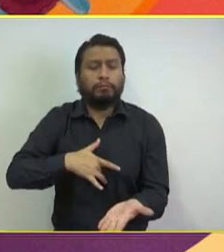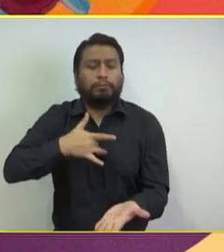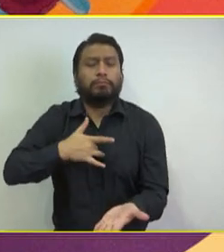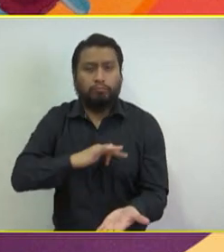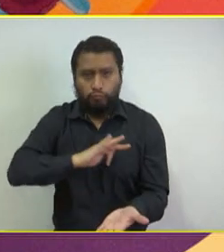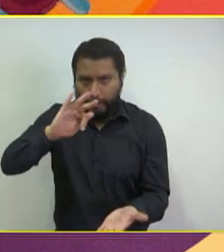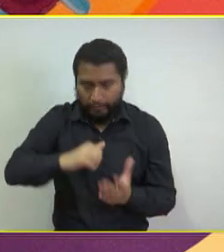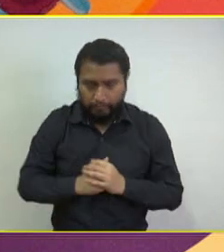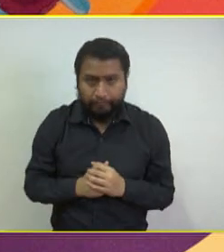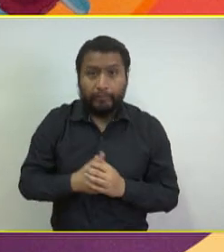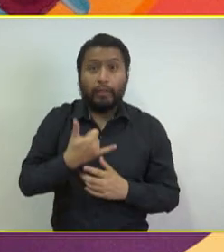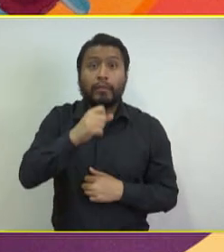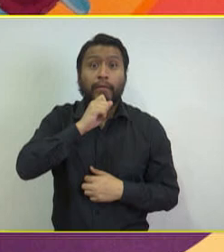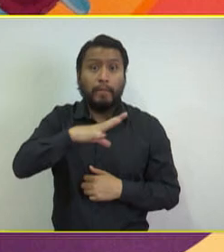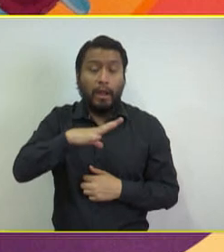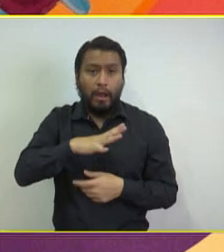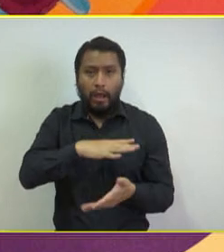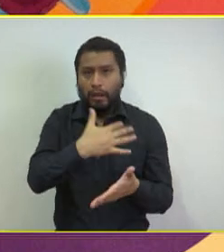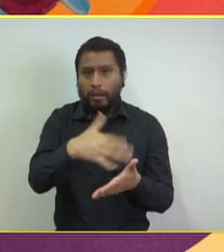También cuenta con braille.